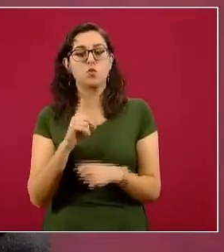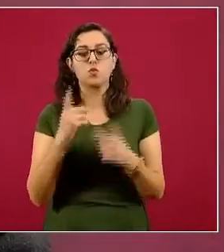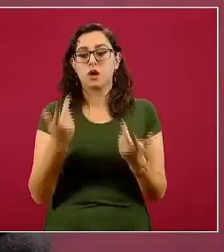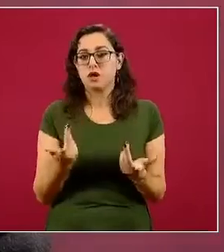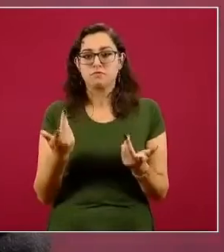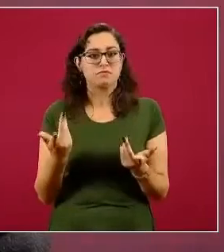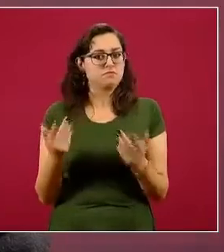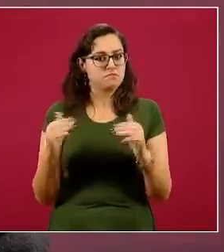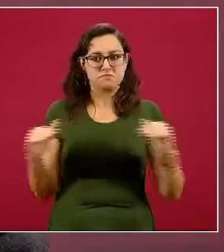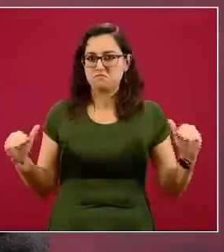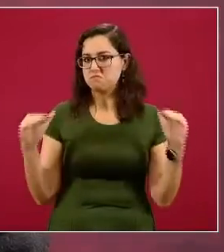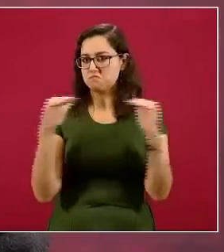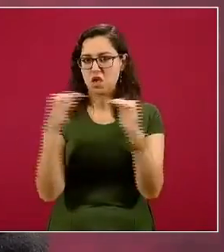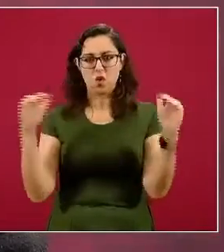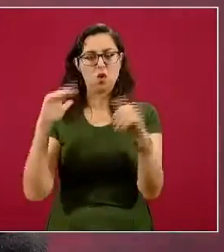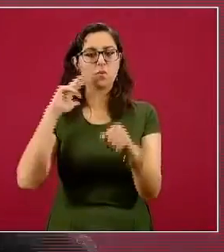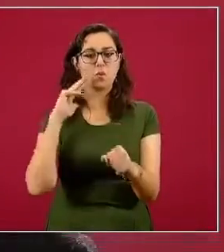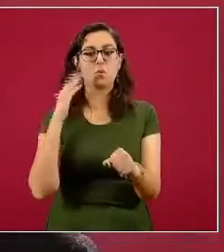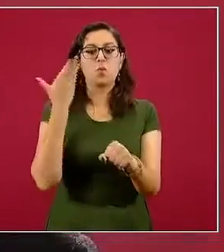y hombres.